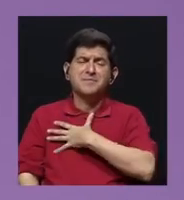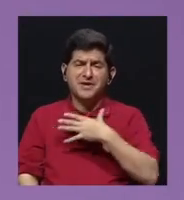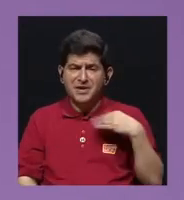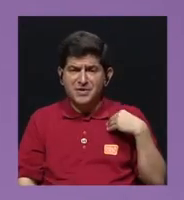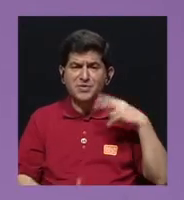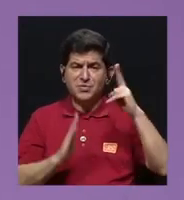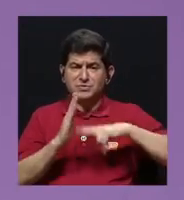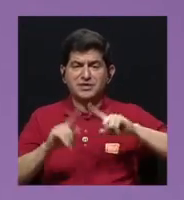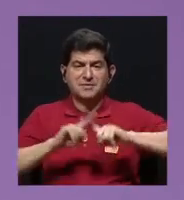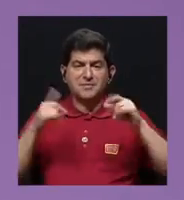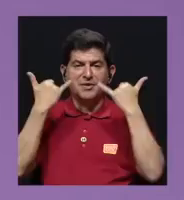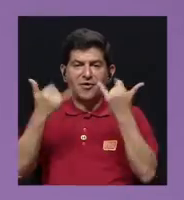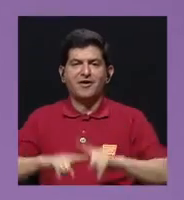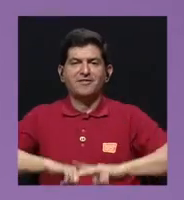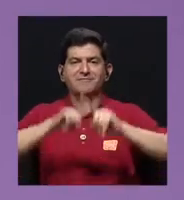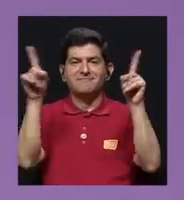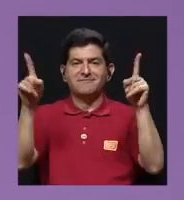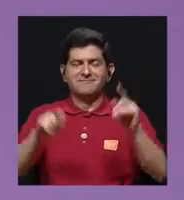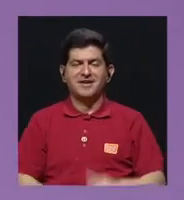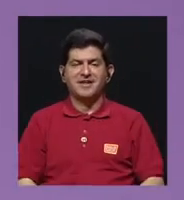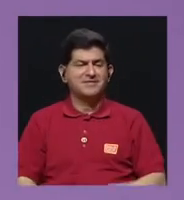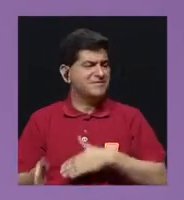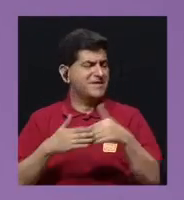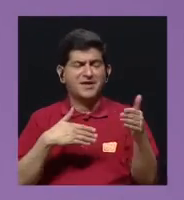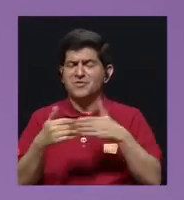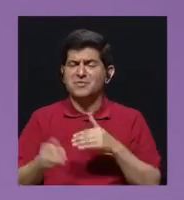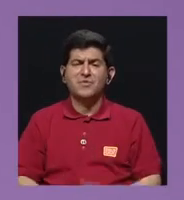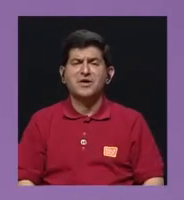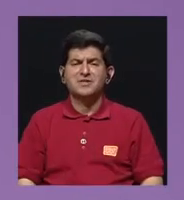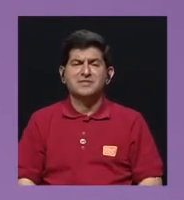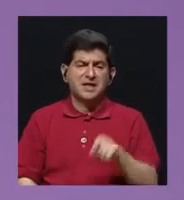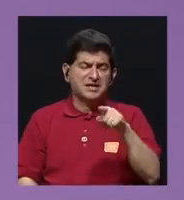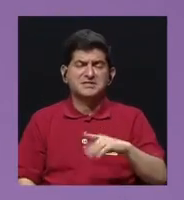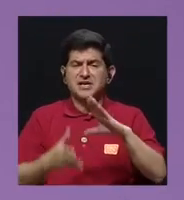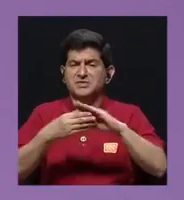es diferente. Sea un cuento, sea una novela, sea cualquier